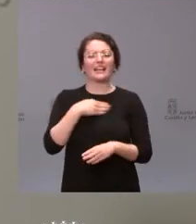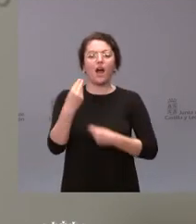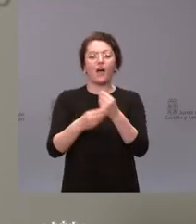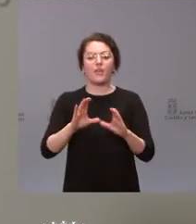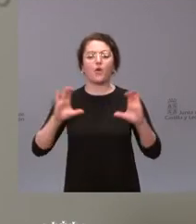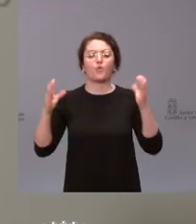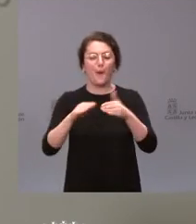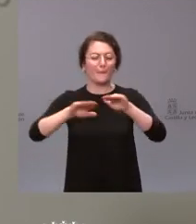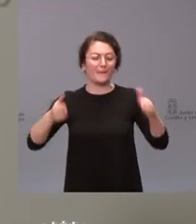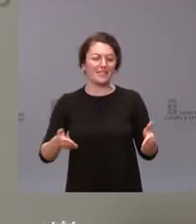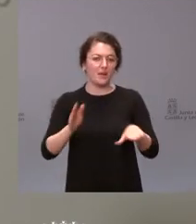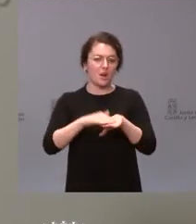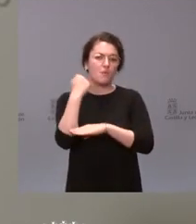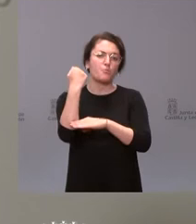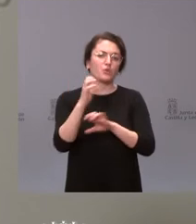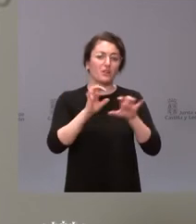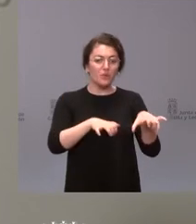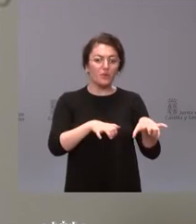a cuatro administraciones públicas